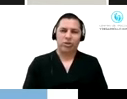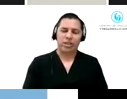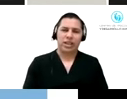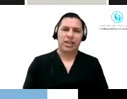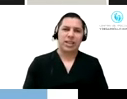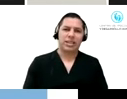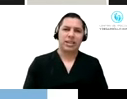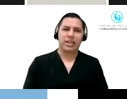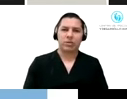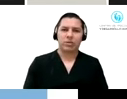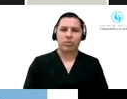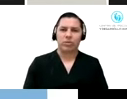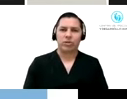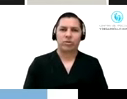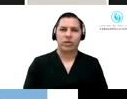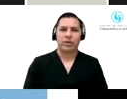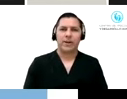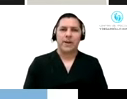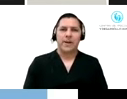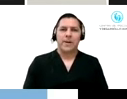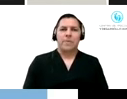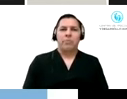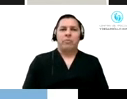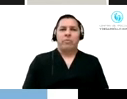son situaciones que hay que analizar situación por situación.